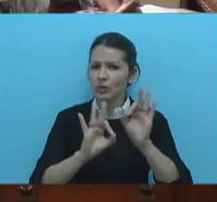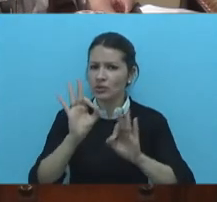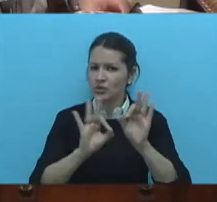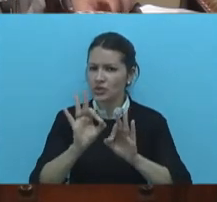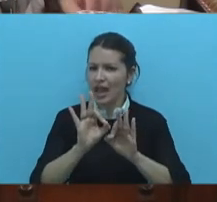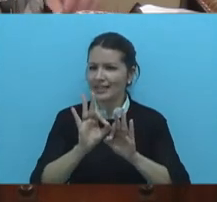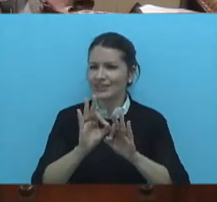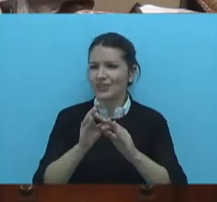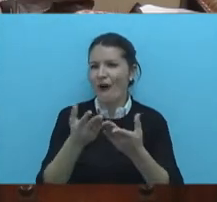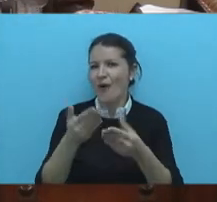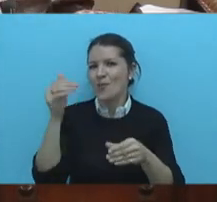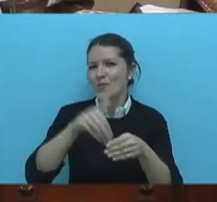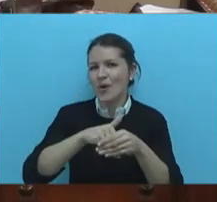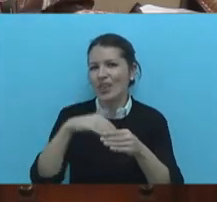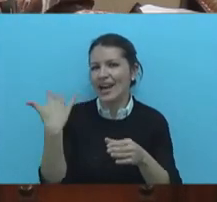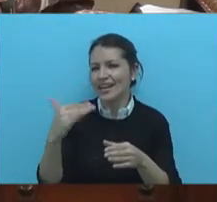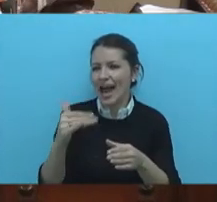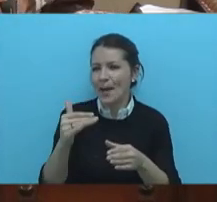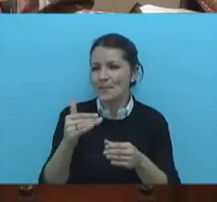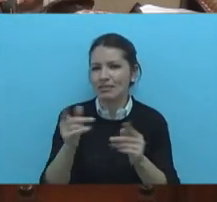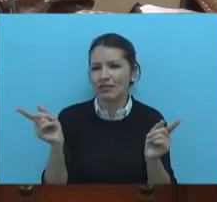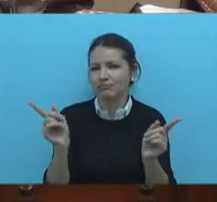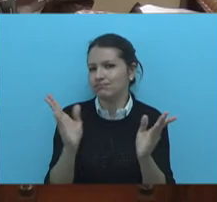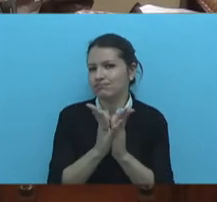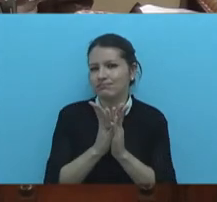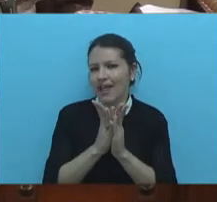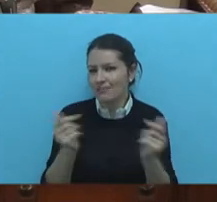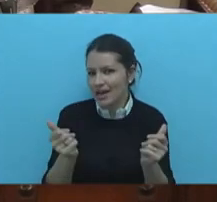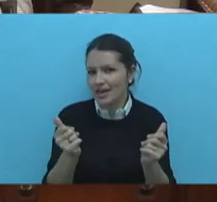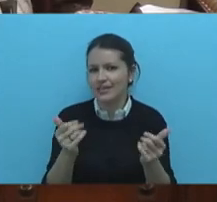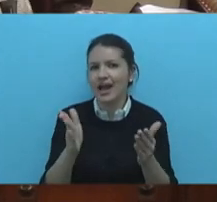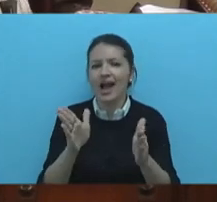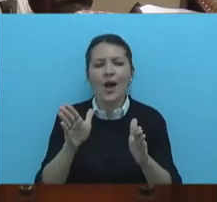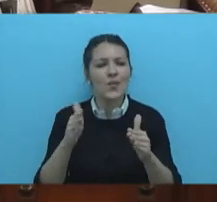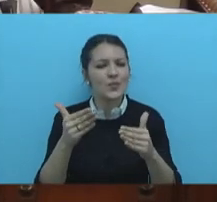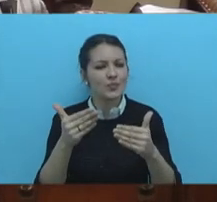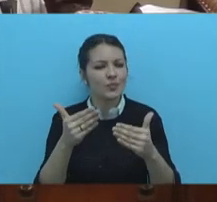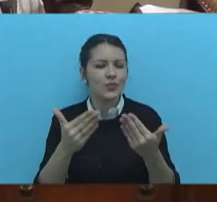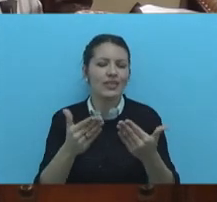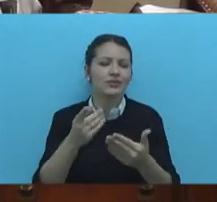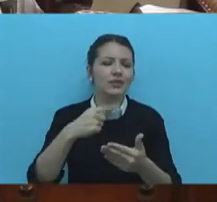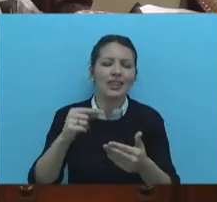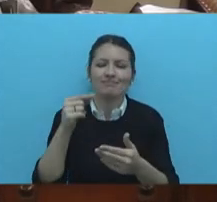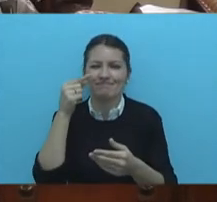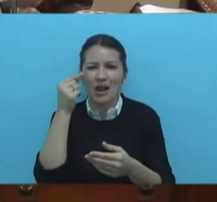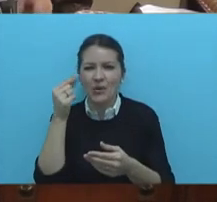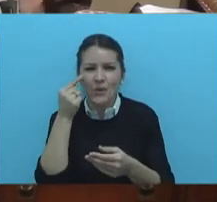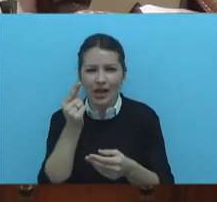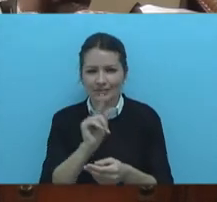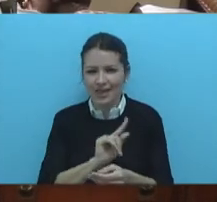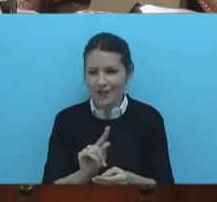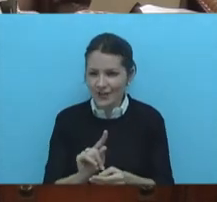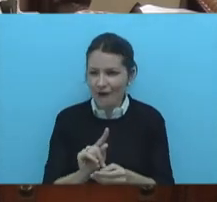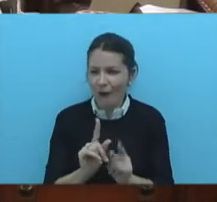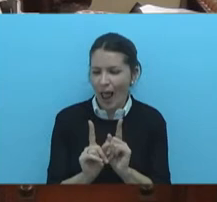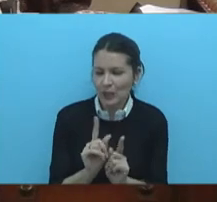votar rápidamente y se va a terminar, digamos, la jornada. Así que pierdan la vergüenza, o a lo mejor